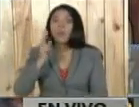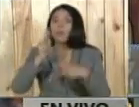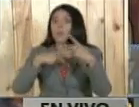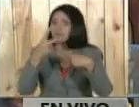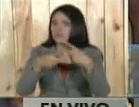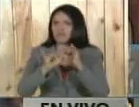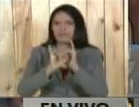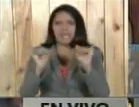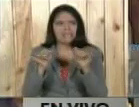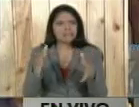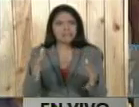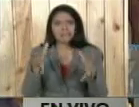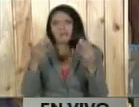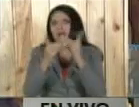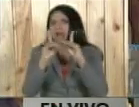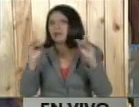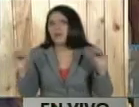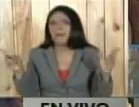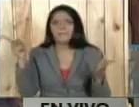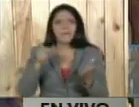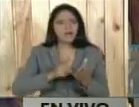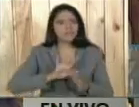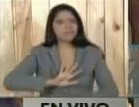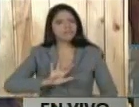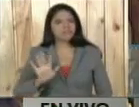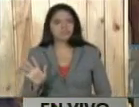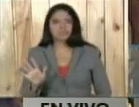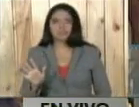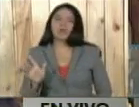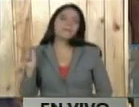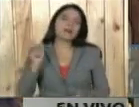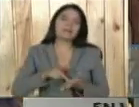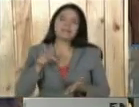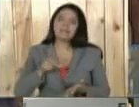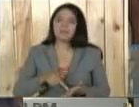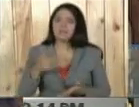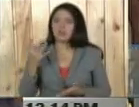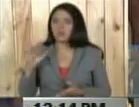ganado de democracia protagónica y participativa.